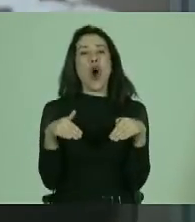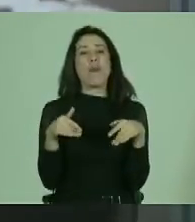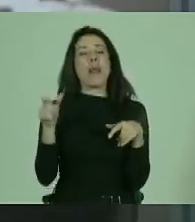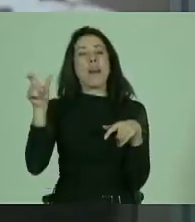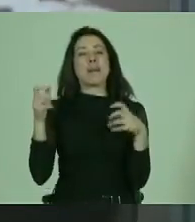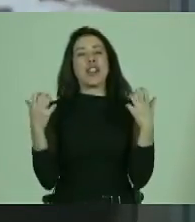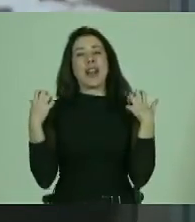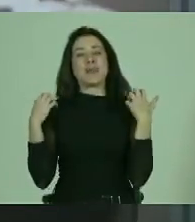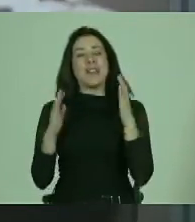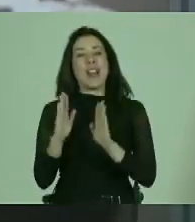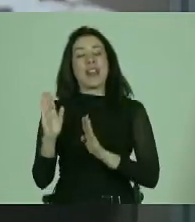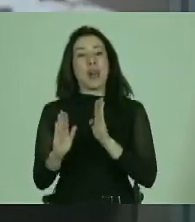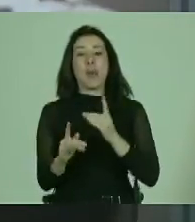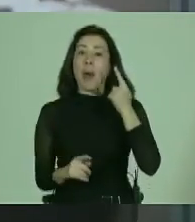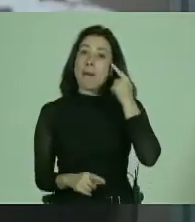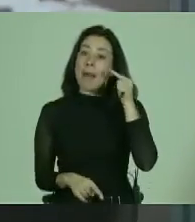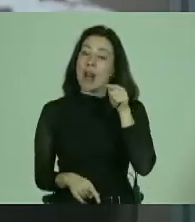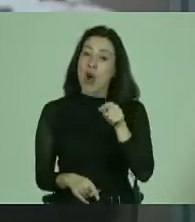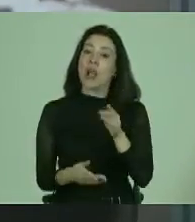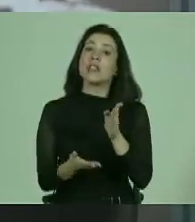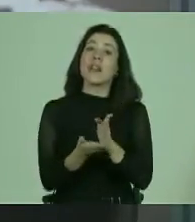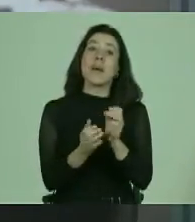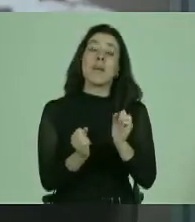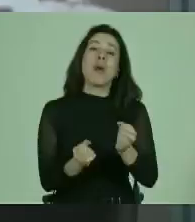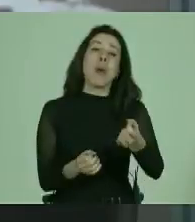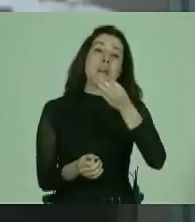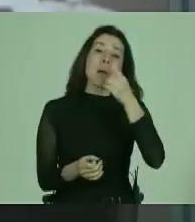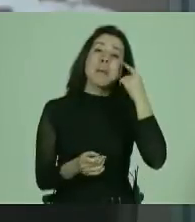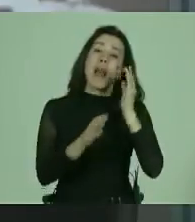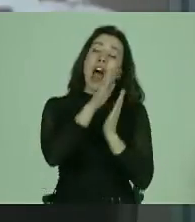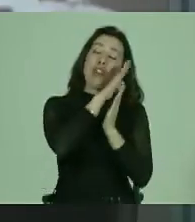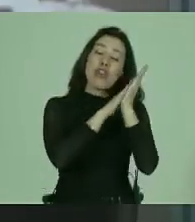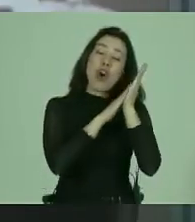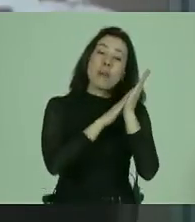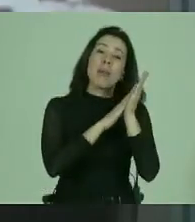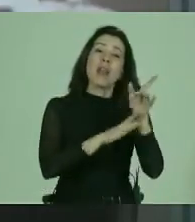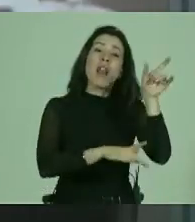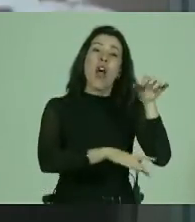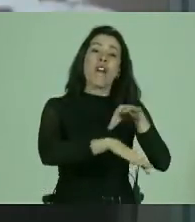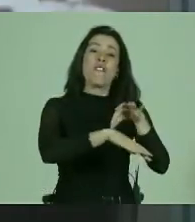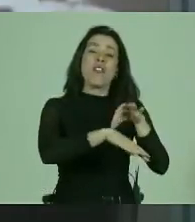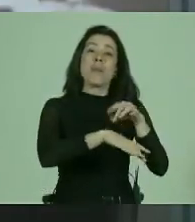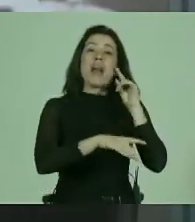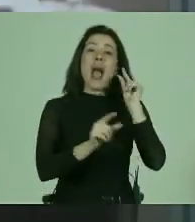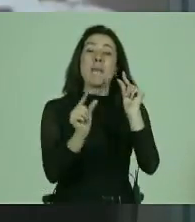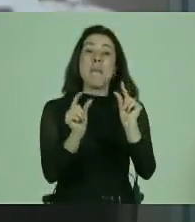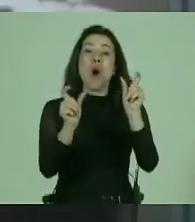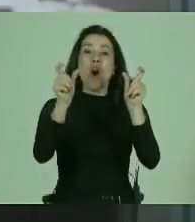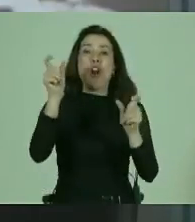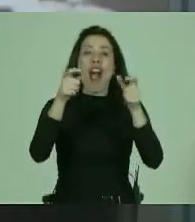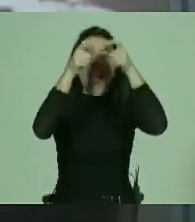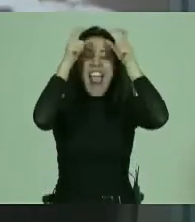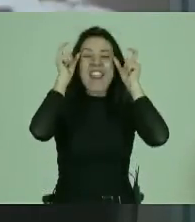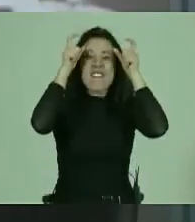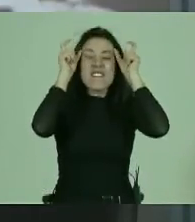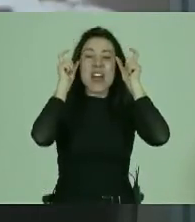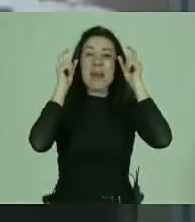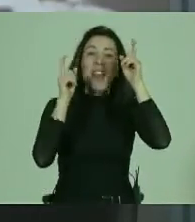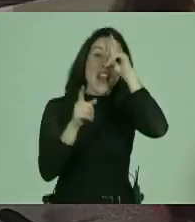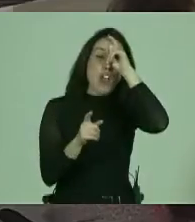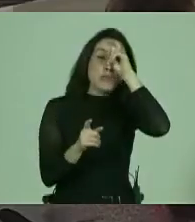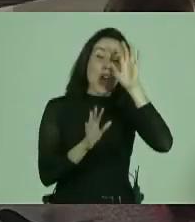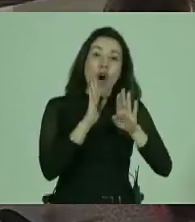cuidador pero bueno eso también es con las pastillas para dormir de los enfermos en una planta que tiene poco personal de enfermería dos auxiliares